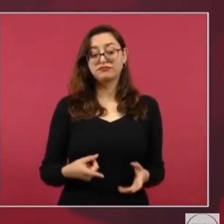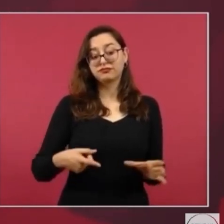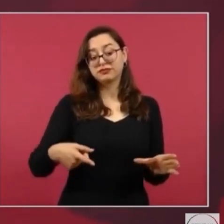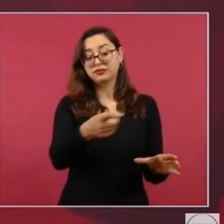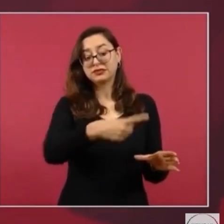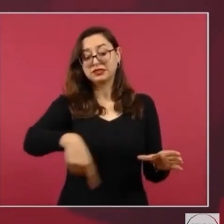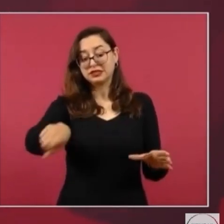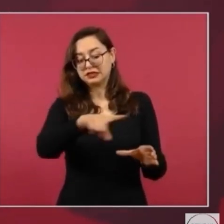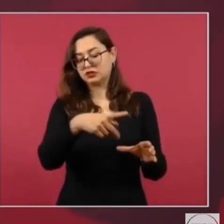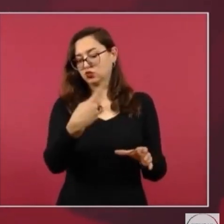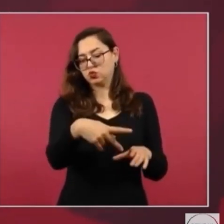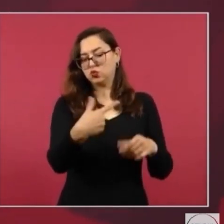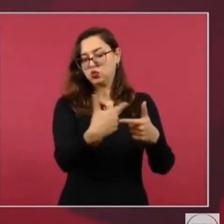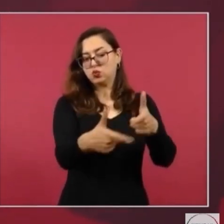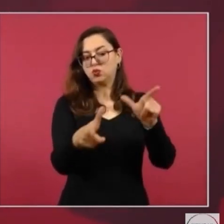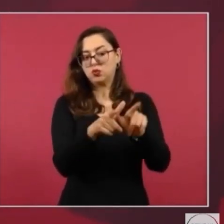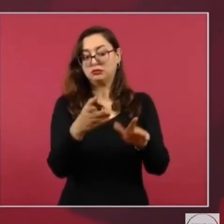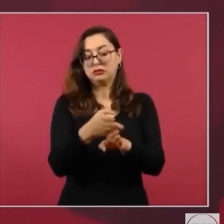neoliberal.